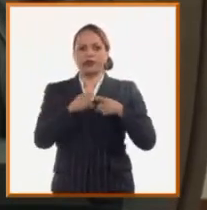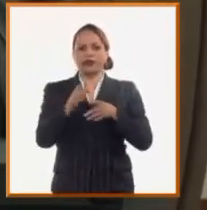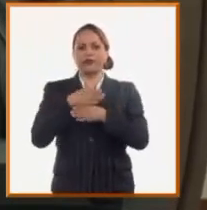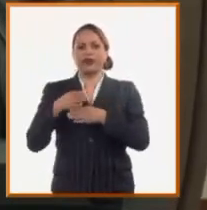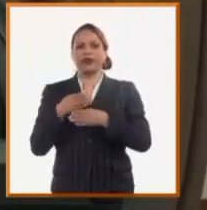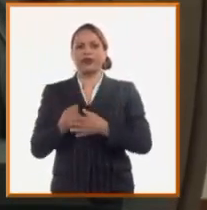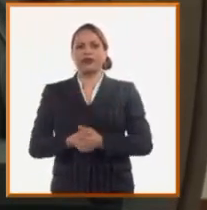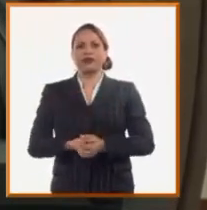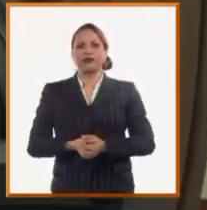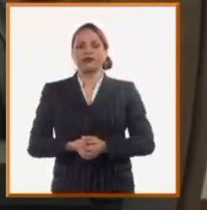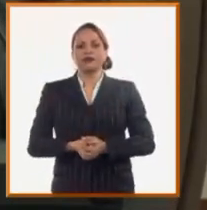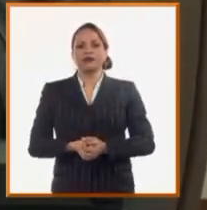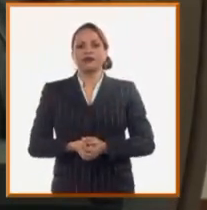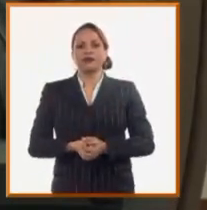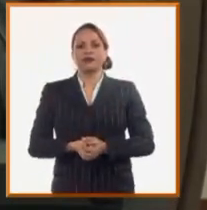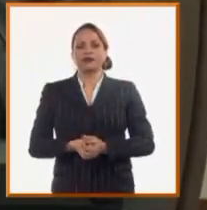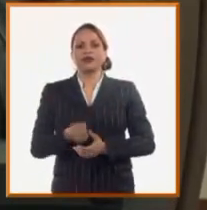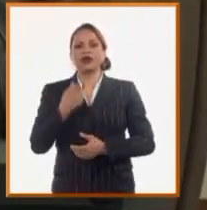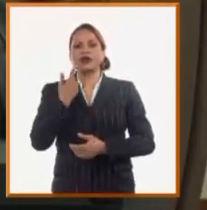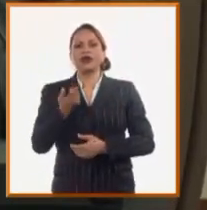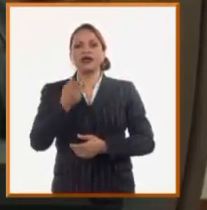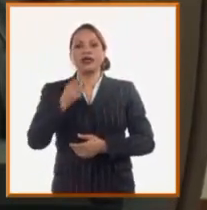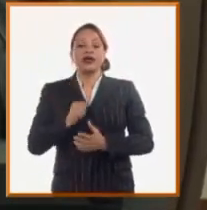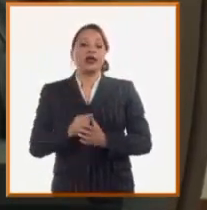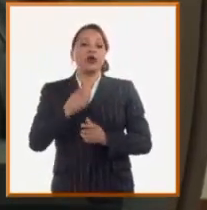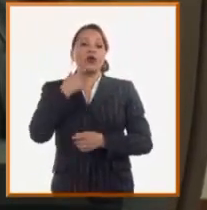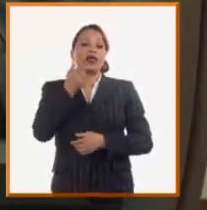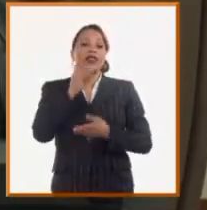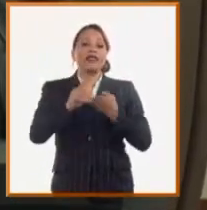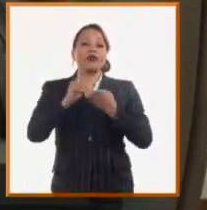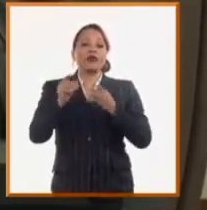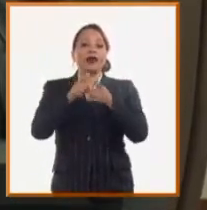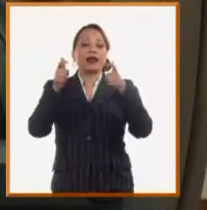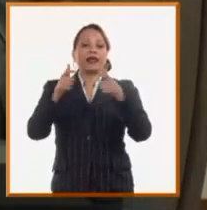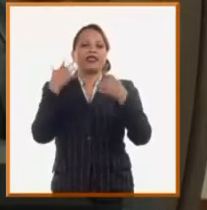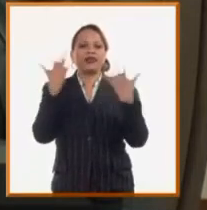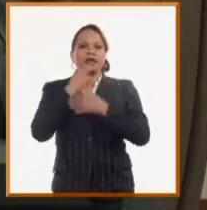¿Cuál es el país que más dinero debe en el mundo, que tiene las deudas más grandes en el mundo?